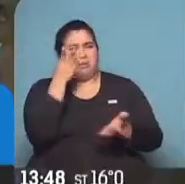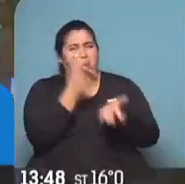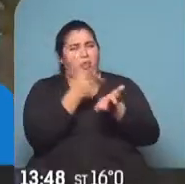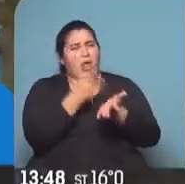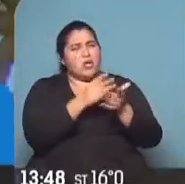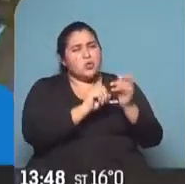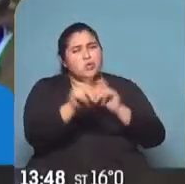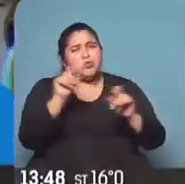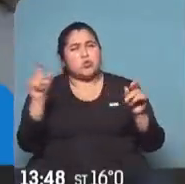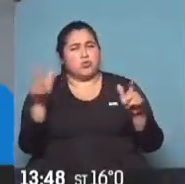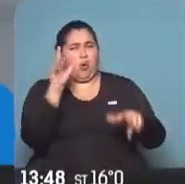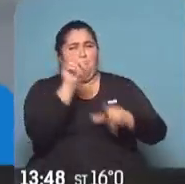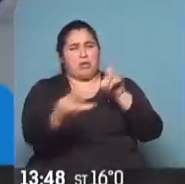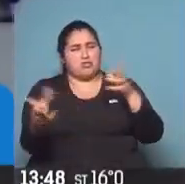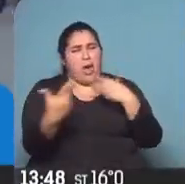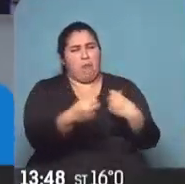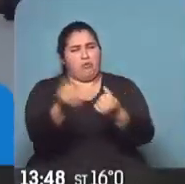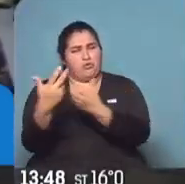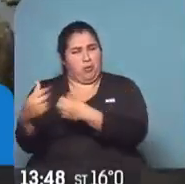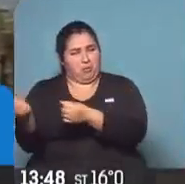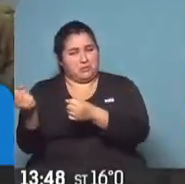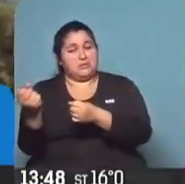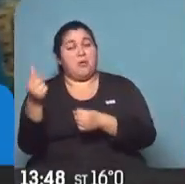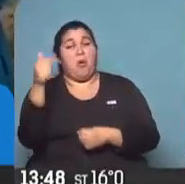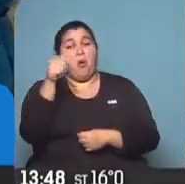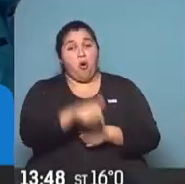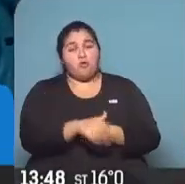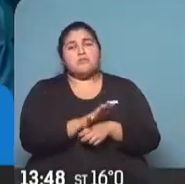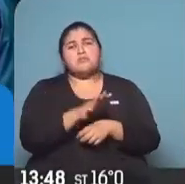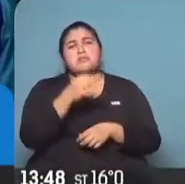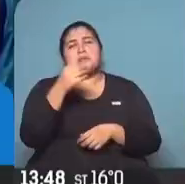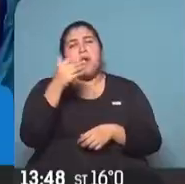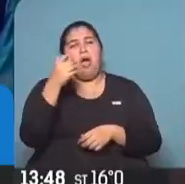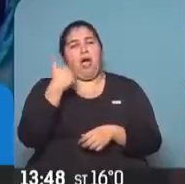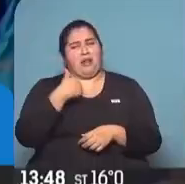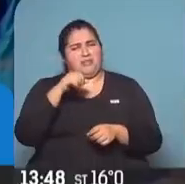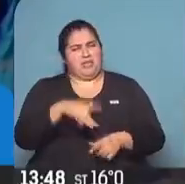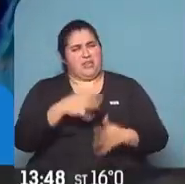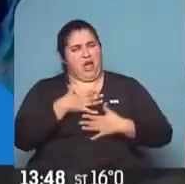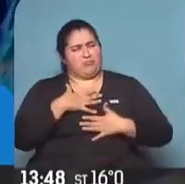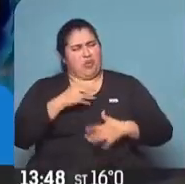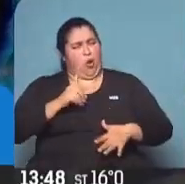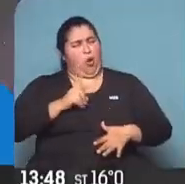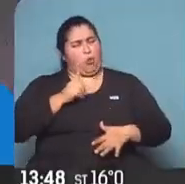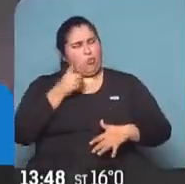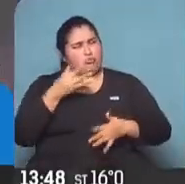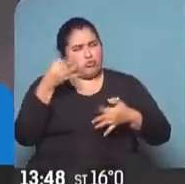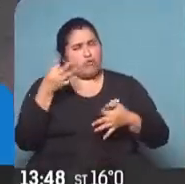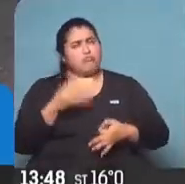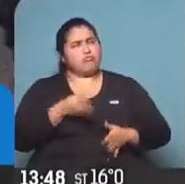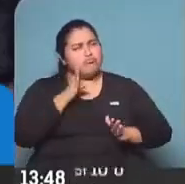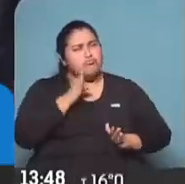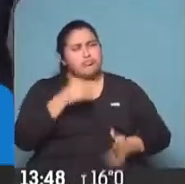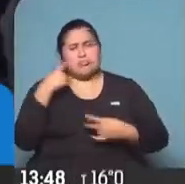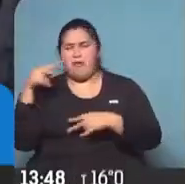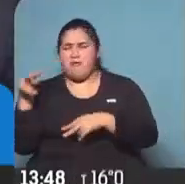en cada ciudad la patria misma es hincha el pecho con orgullo hay menos respirar a sus